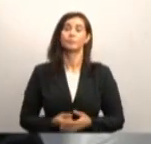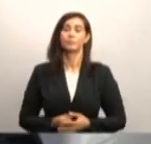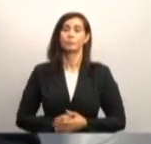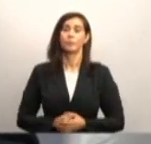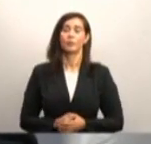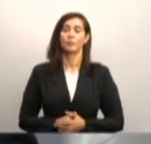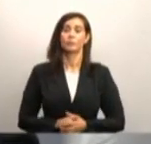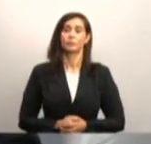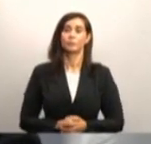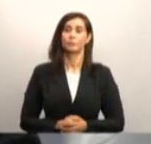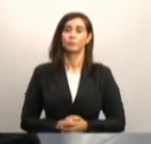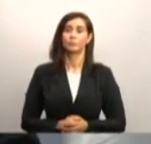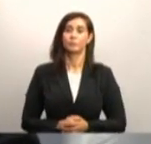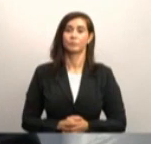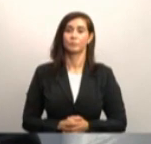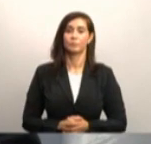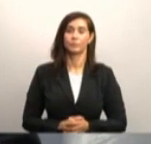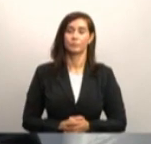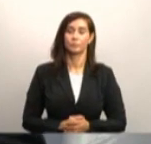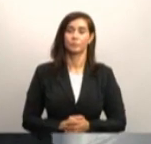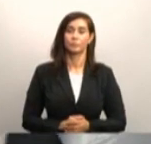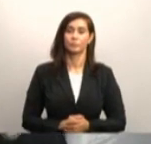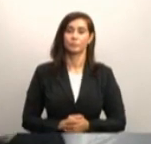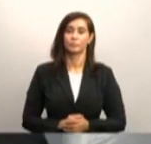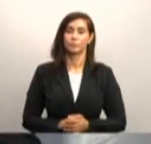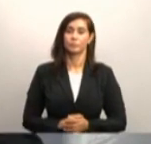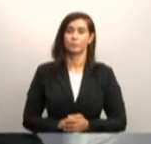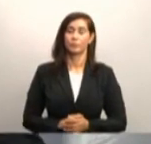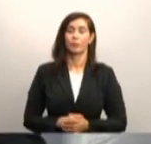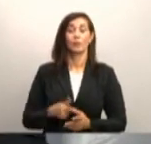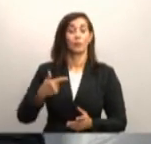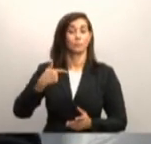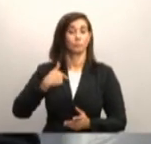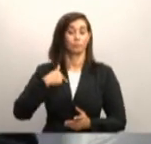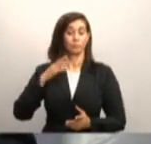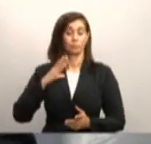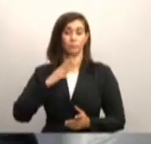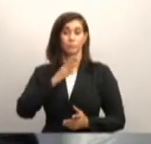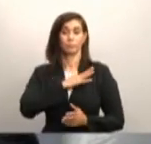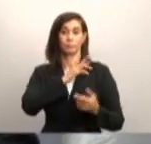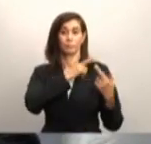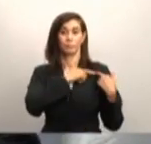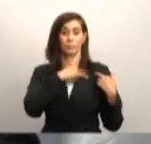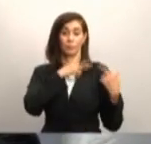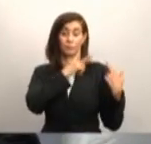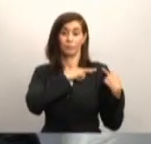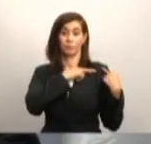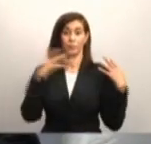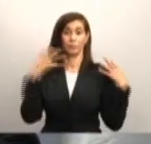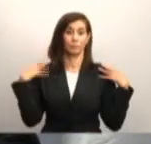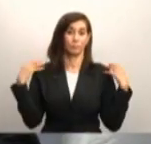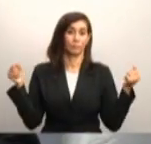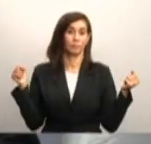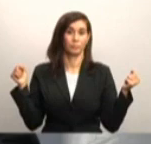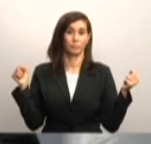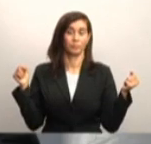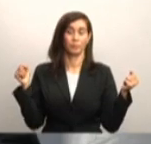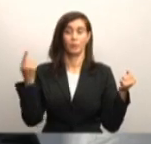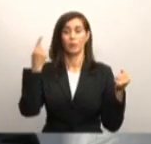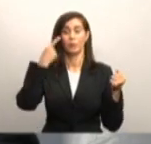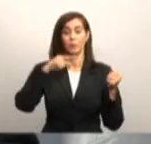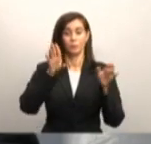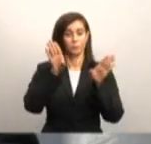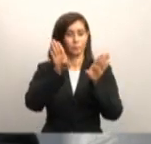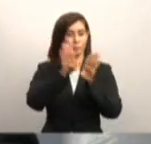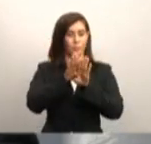Bueno, yo como parte de la comisión, lo que me toca es la parte de salud, pero para cerrar